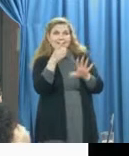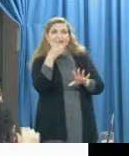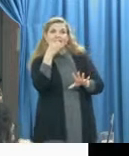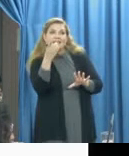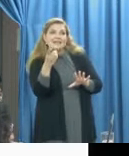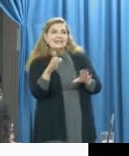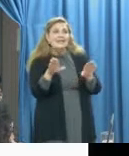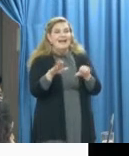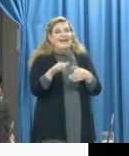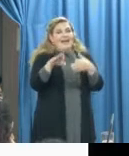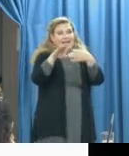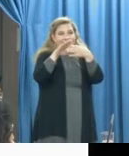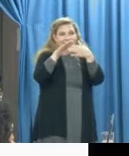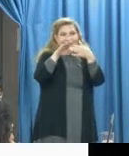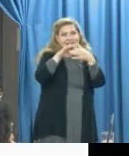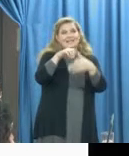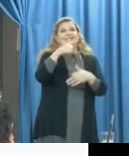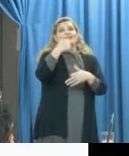tenemos casi